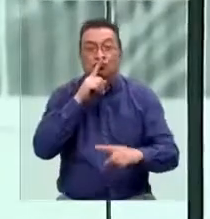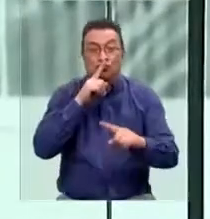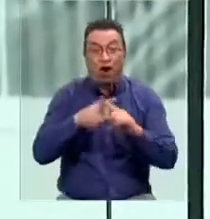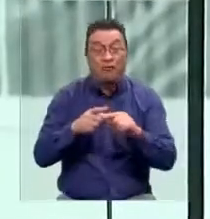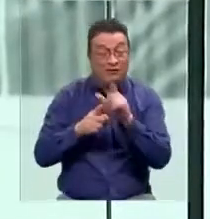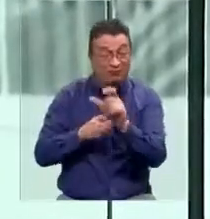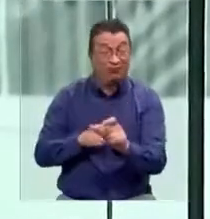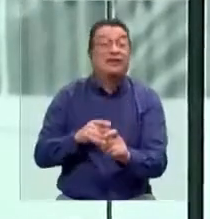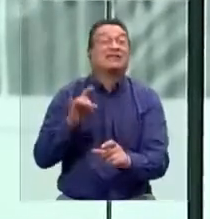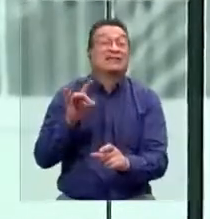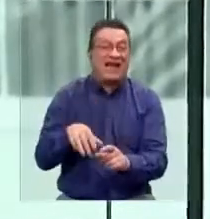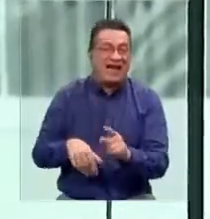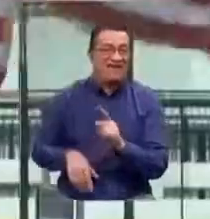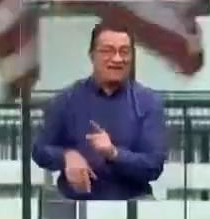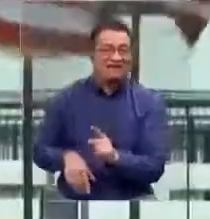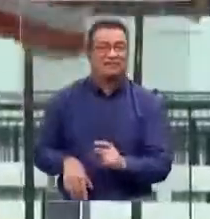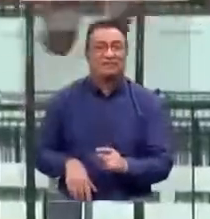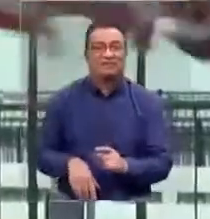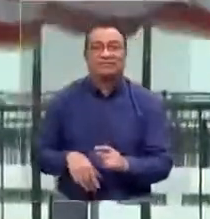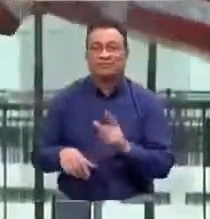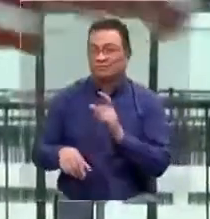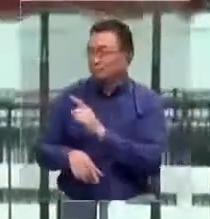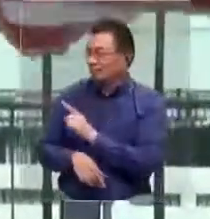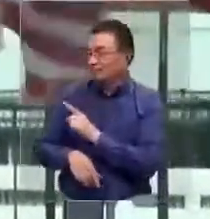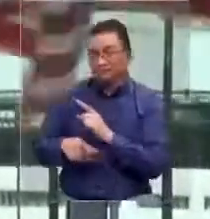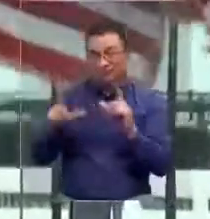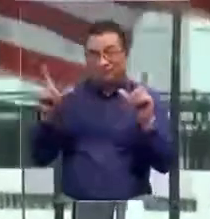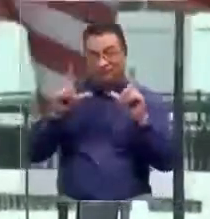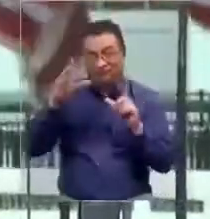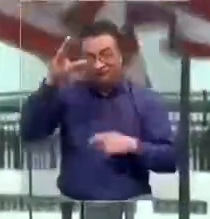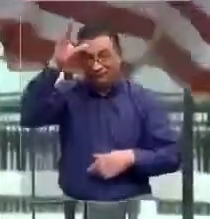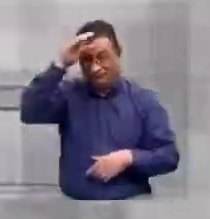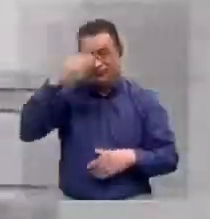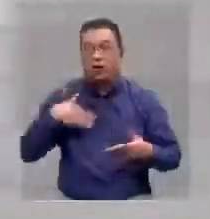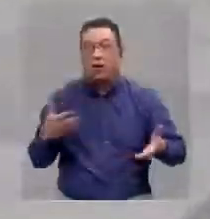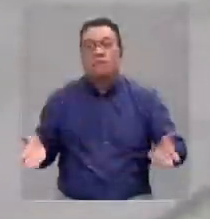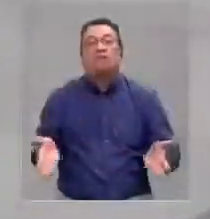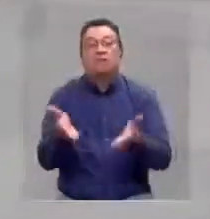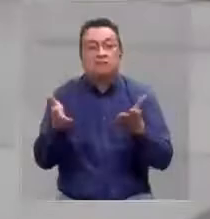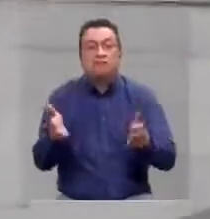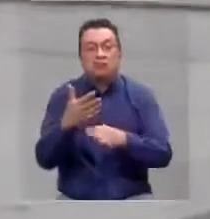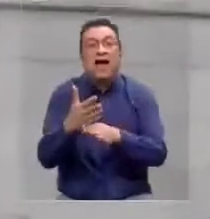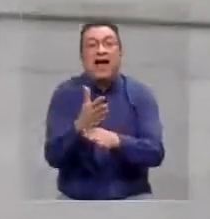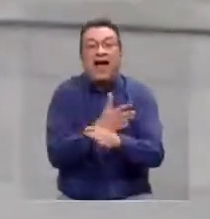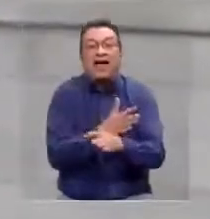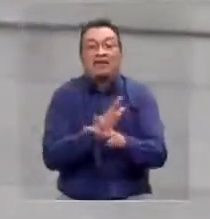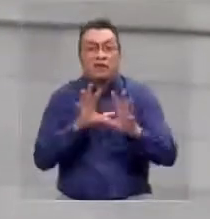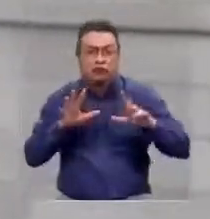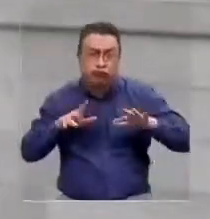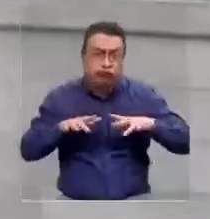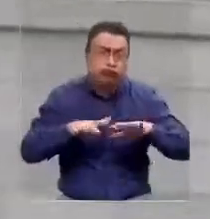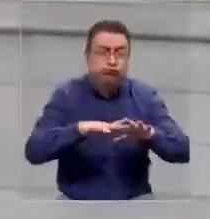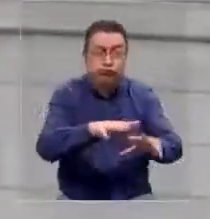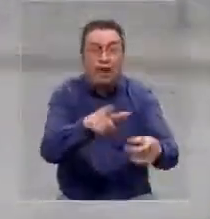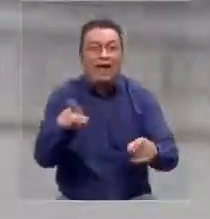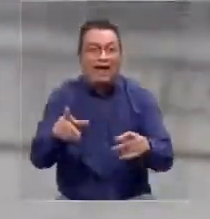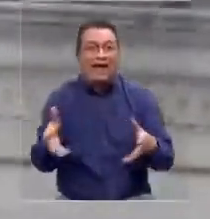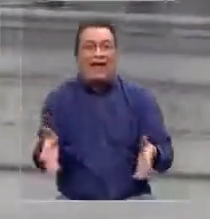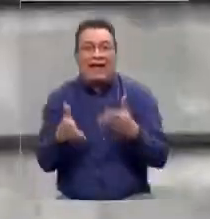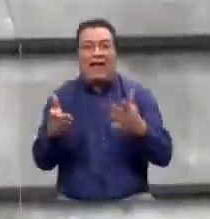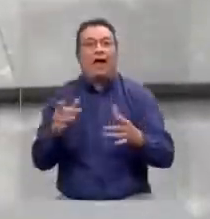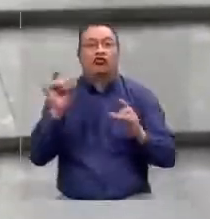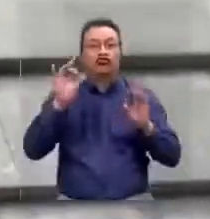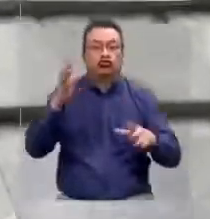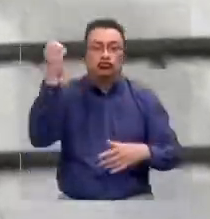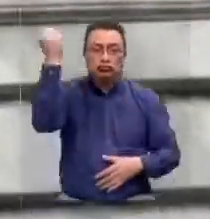nombre. La imagen de Donald Trump alentando a sus seguidores minutos antes del asalto al Capitolio sigue